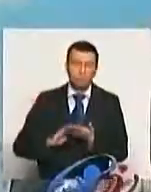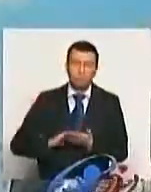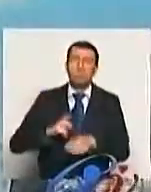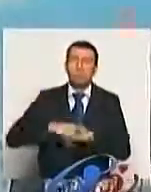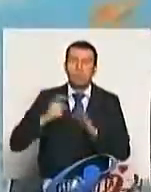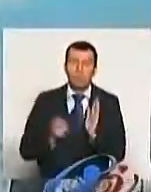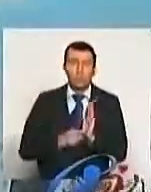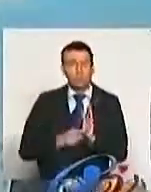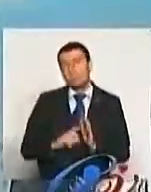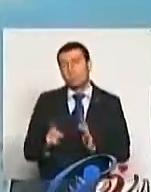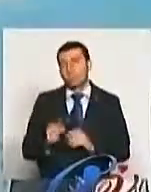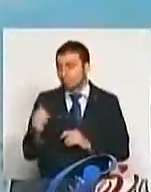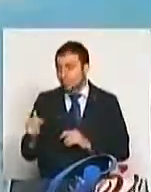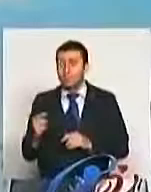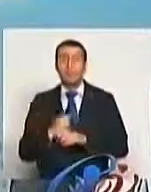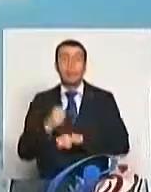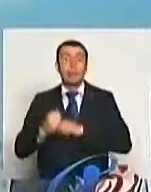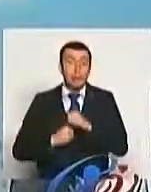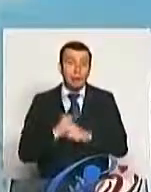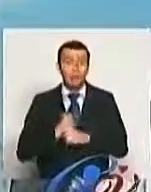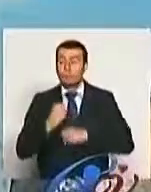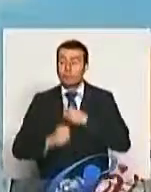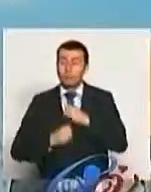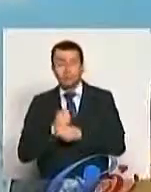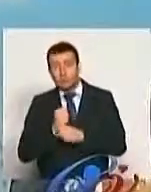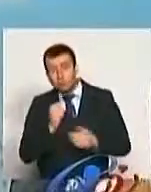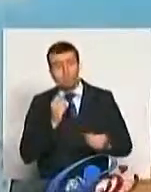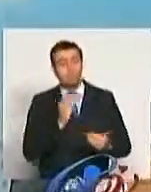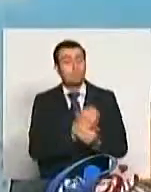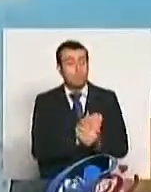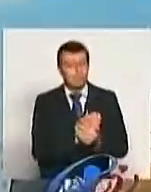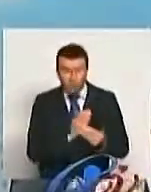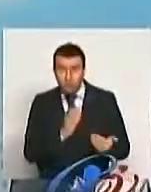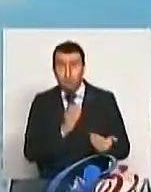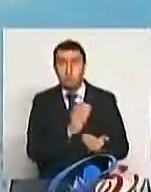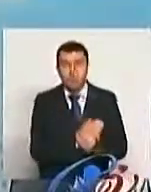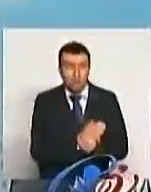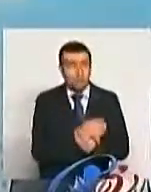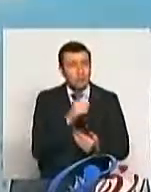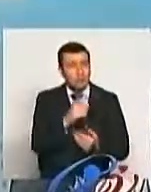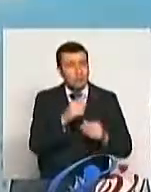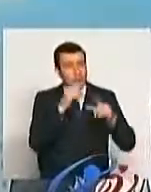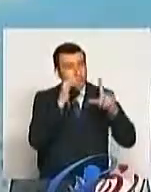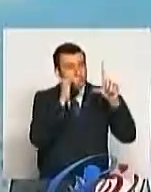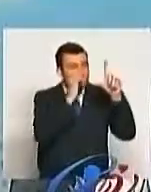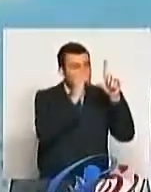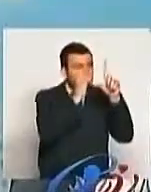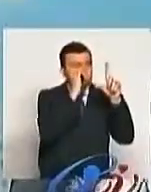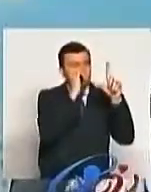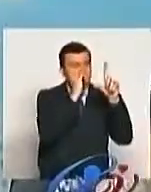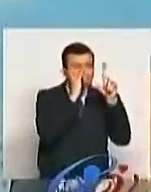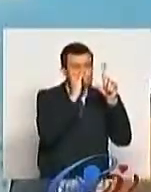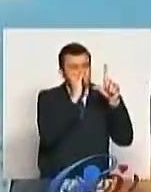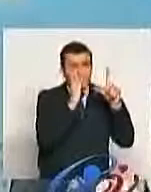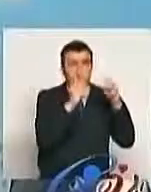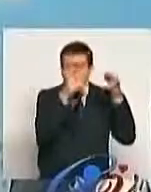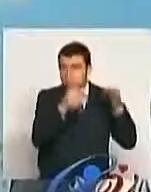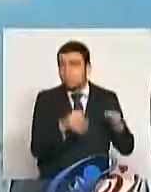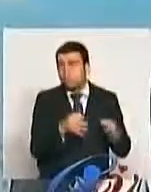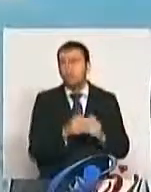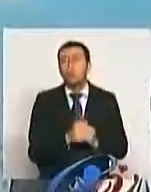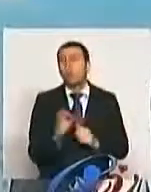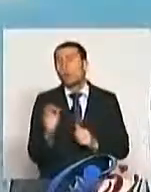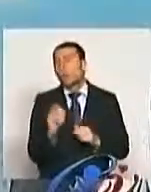paciente tiene que estarse haciendo anualmente su citología e idealmente un examen visual como es la videocolposcopia, o